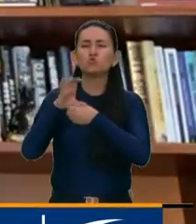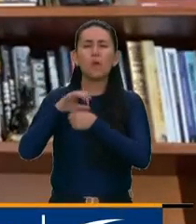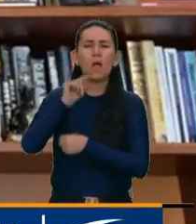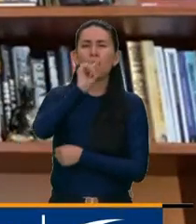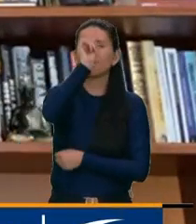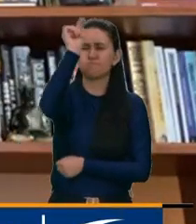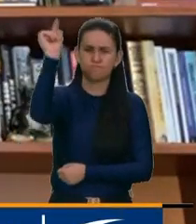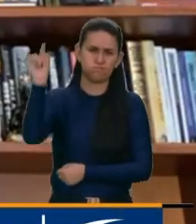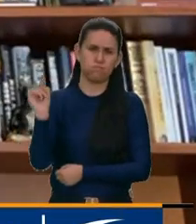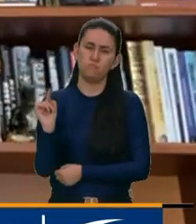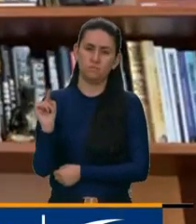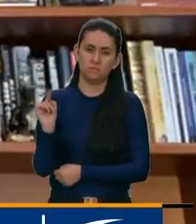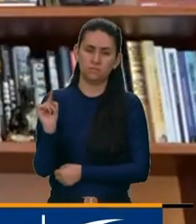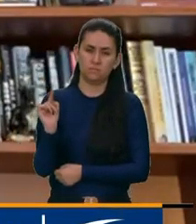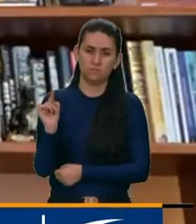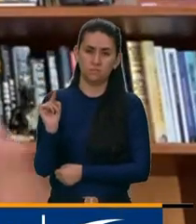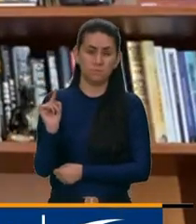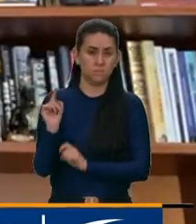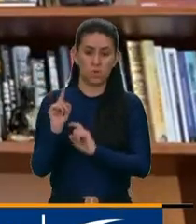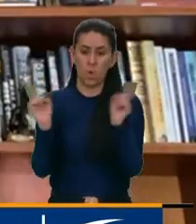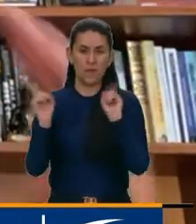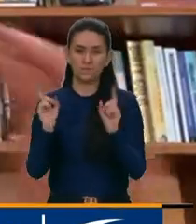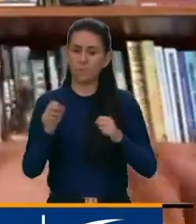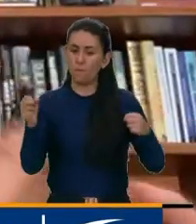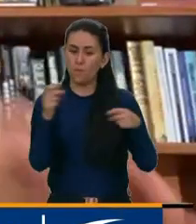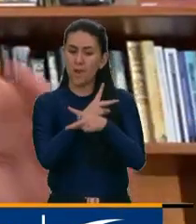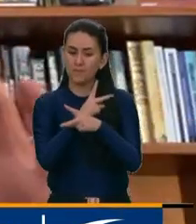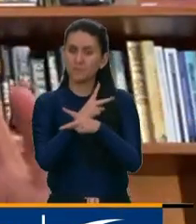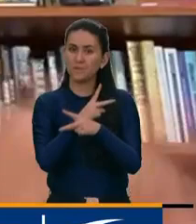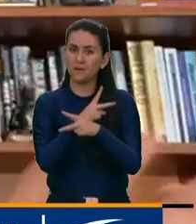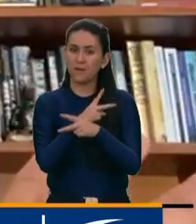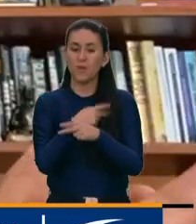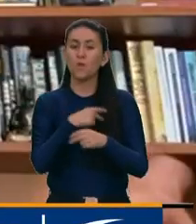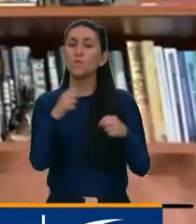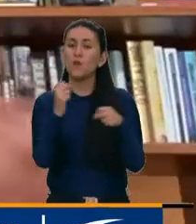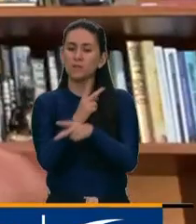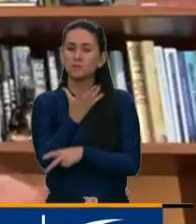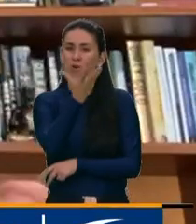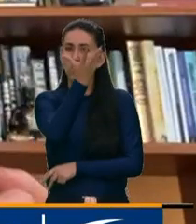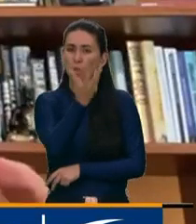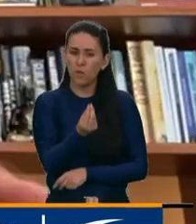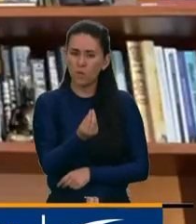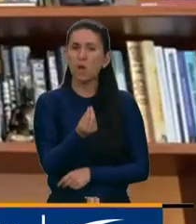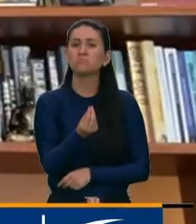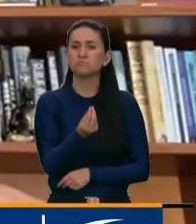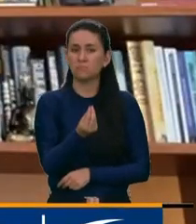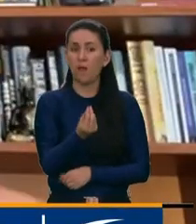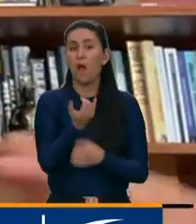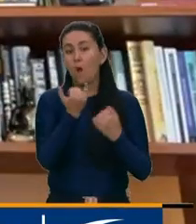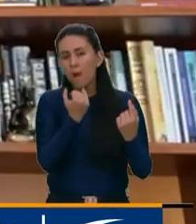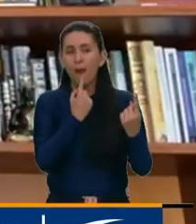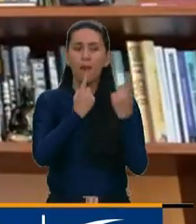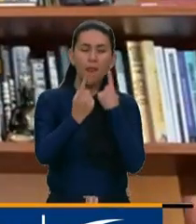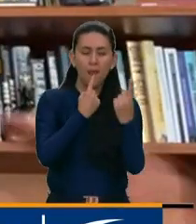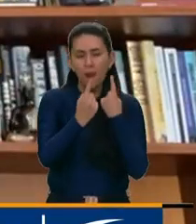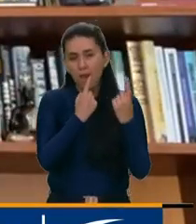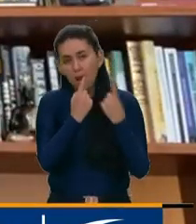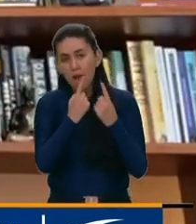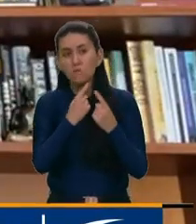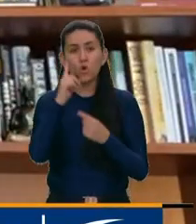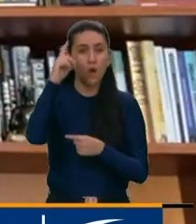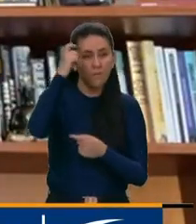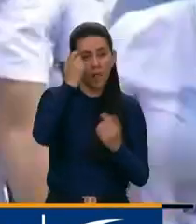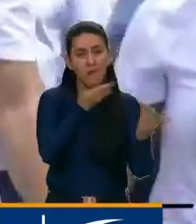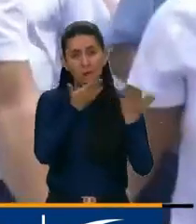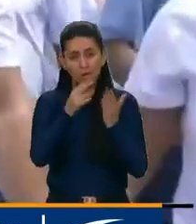no necesariamente a una violencia que se explique por los grupos armados que en este momento mantienen una negociación con el